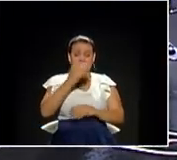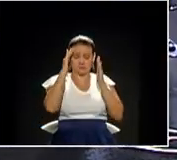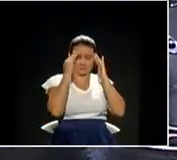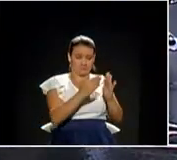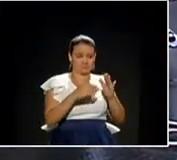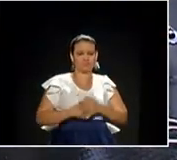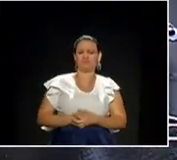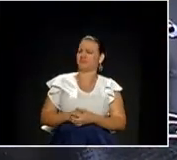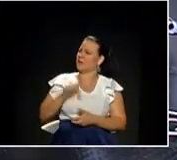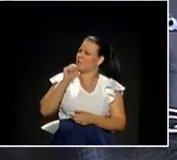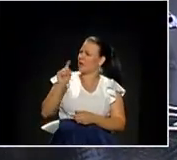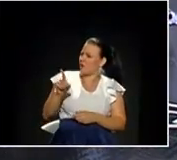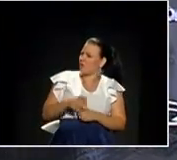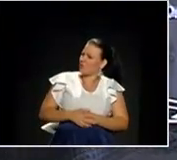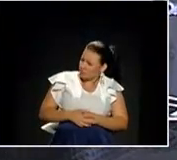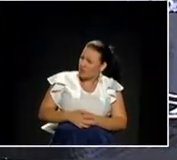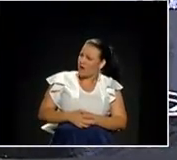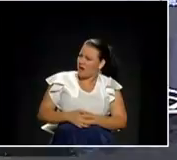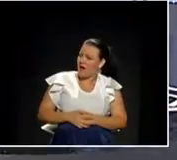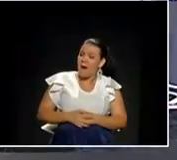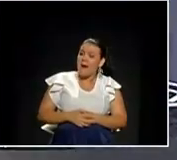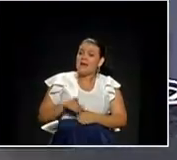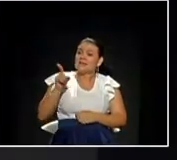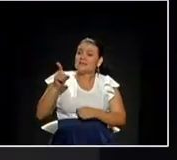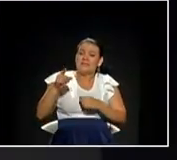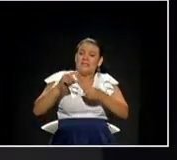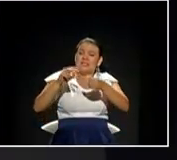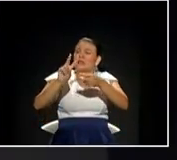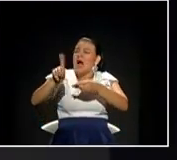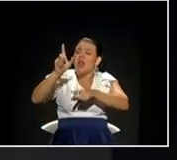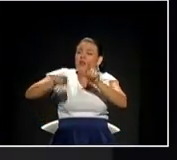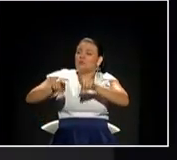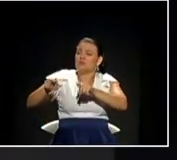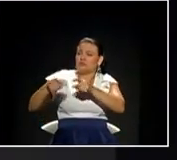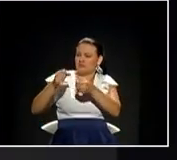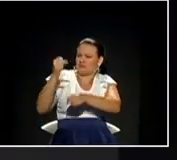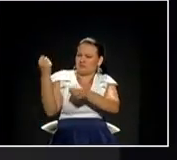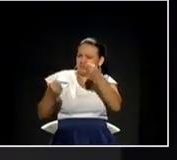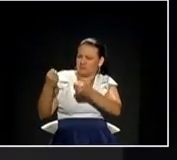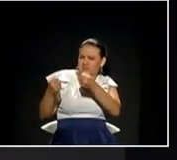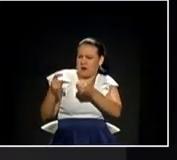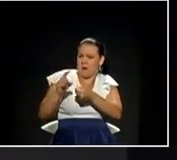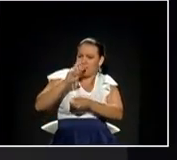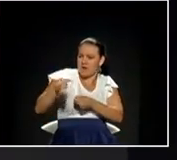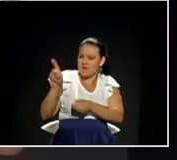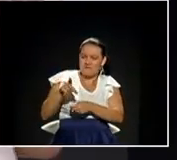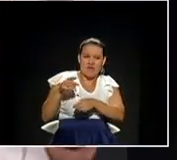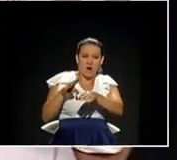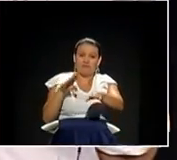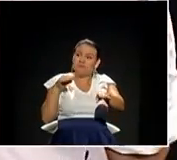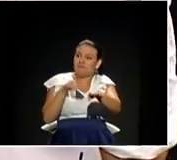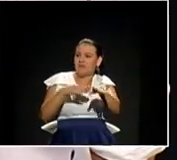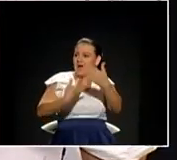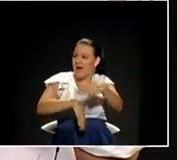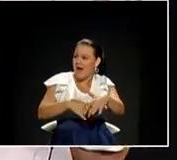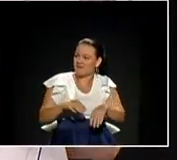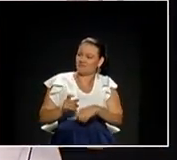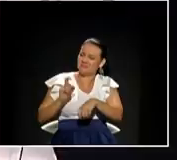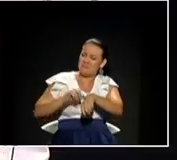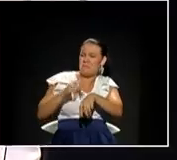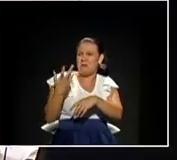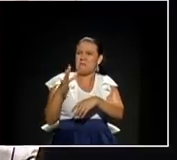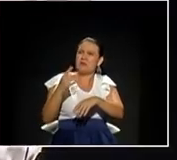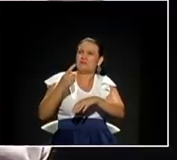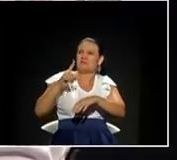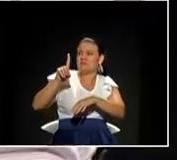placa extenderlo y se lo digo porque la secretaría de movilidad recomendó ampliar el plazo o el tiempo el horario de pico y placa a seis horas